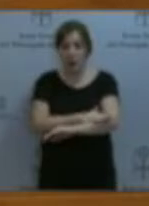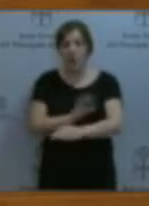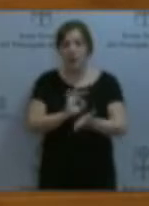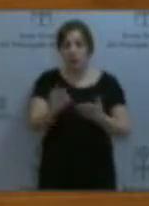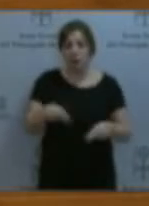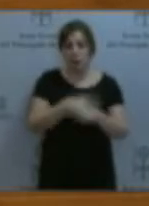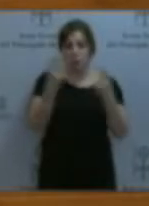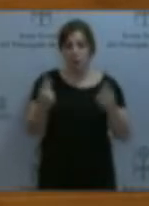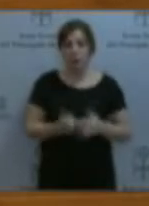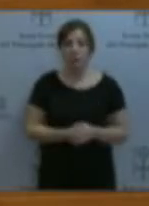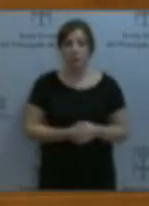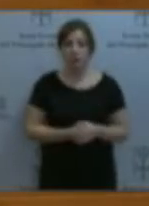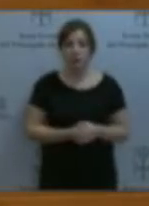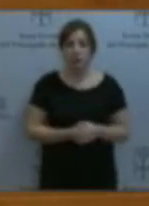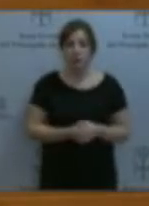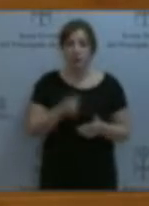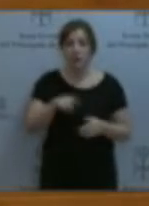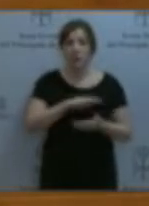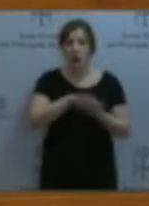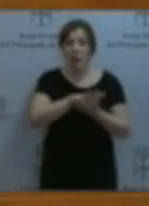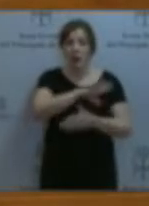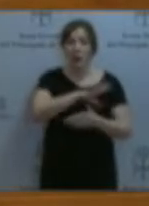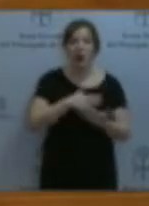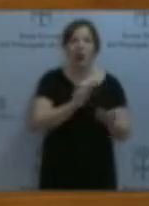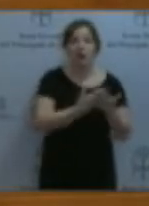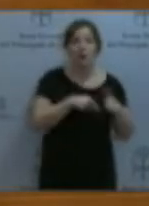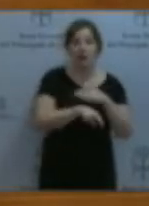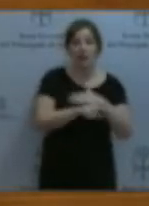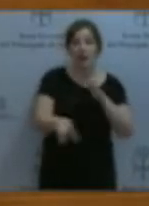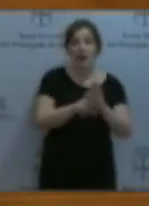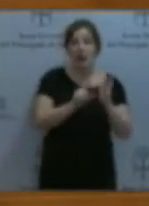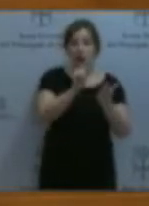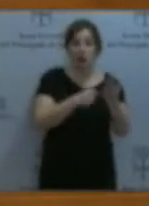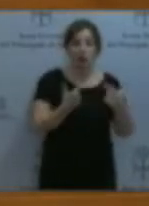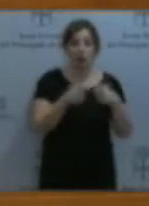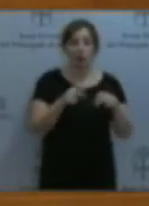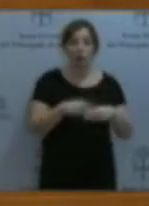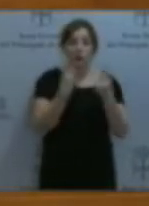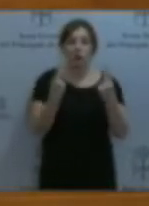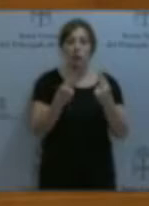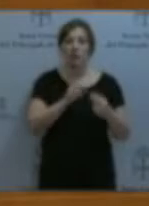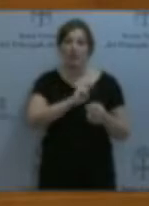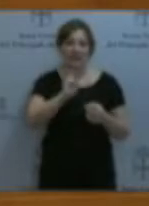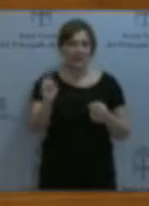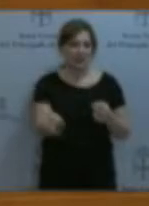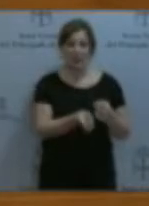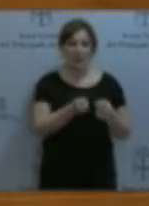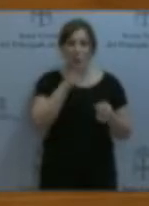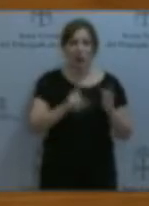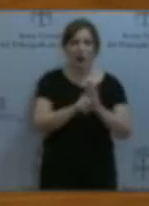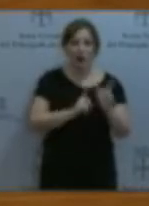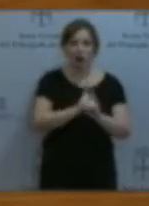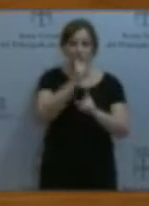públicos. Por lo que se refiere a las encomiendas de gestión de la Ley de Contratos del Sector Público, son numerosas las objeciones de legalidad planteadas